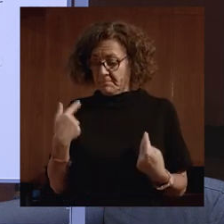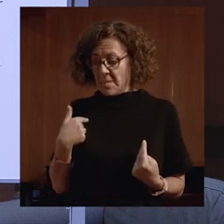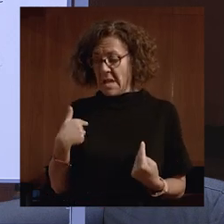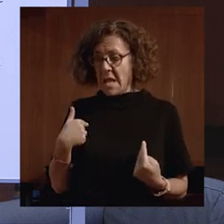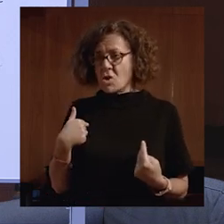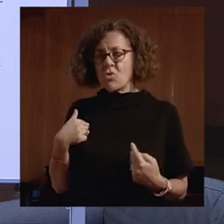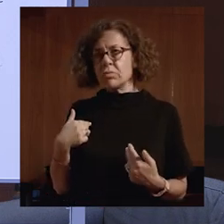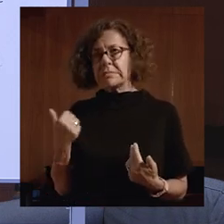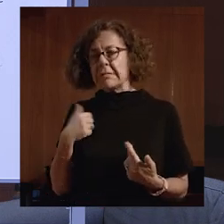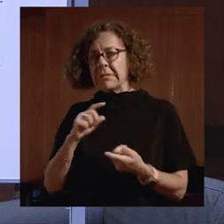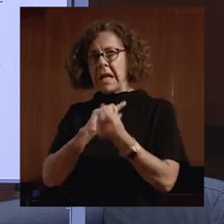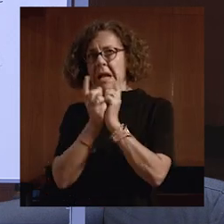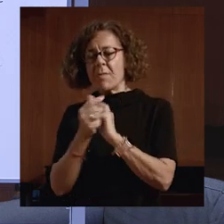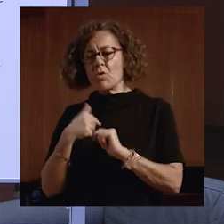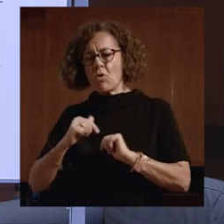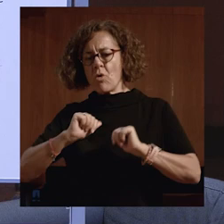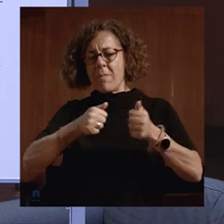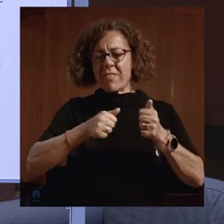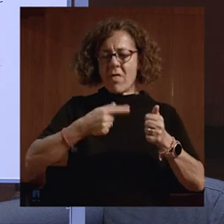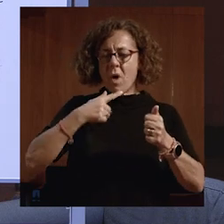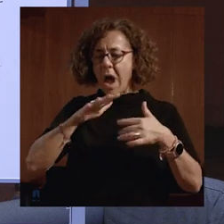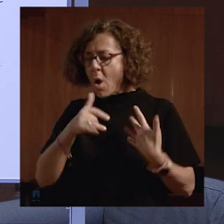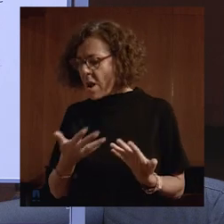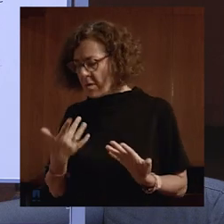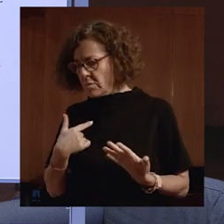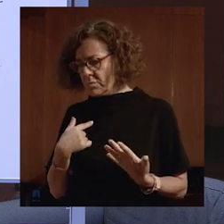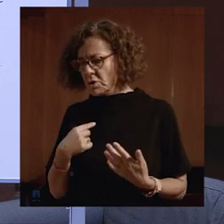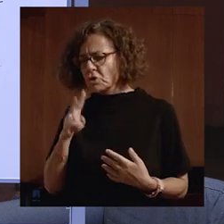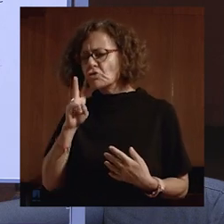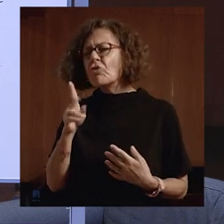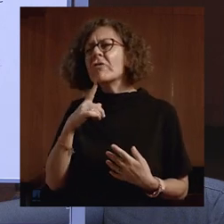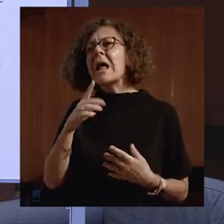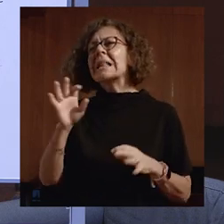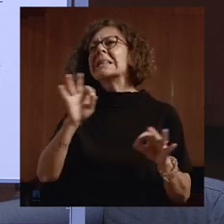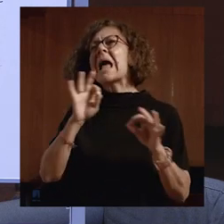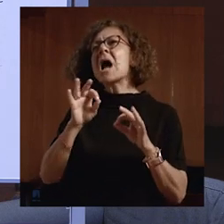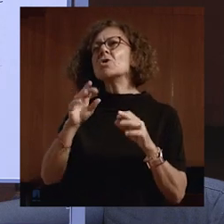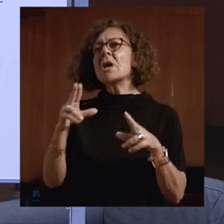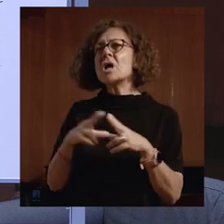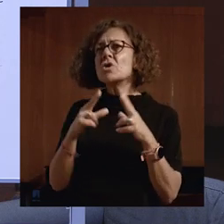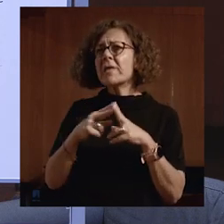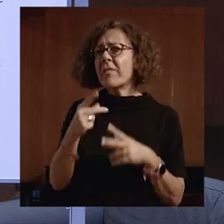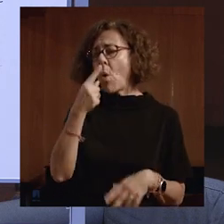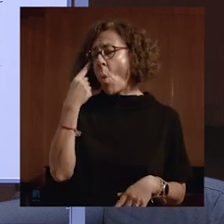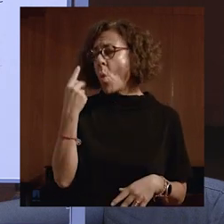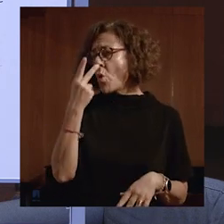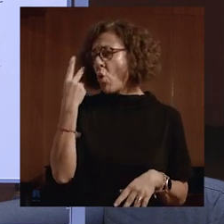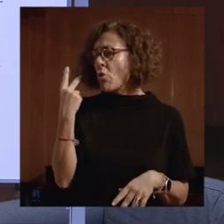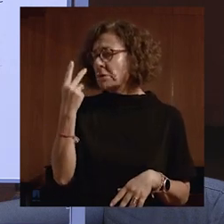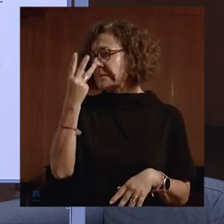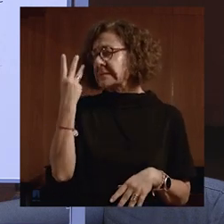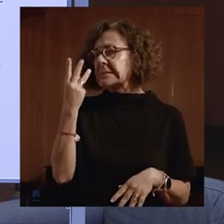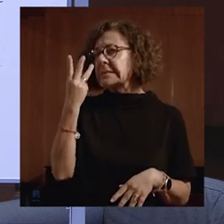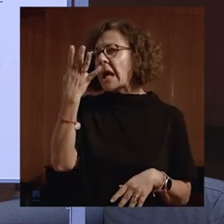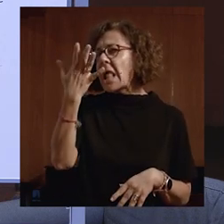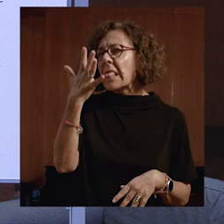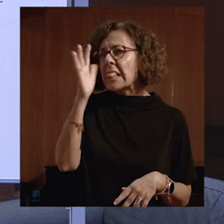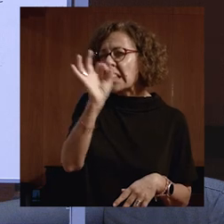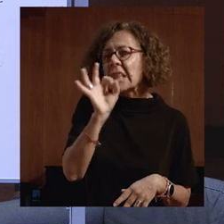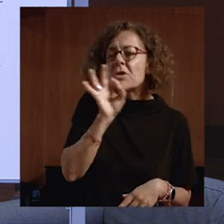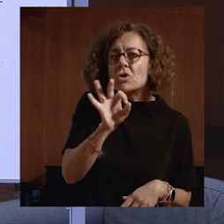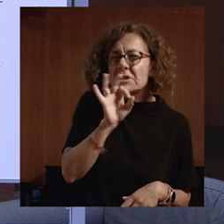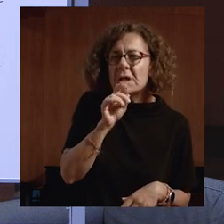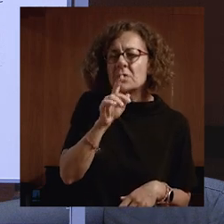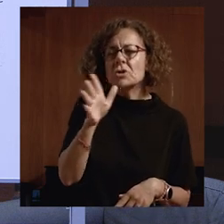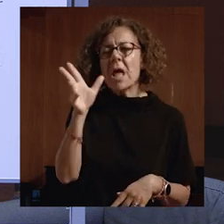de lo que fuimos. Uno mira qué era el teatro para la sociedad, qué era la música hace uno, dos, tres, cuatro siglos, y uno escucha de